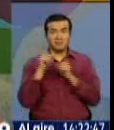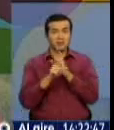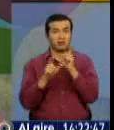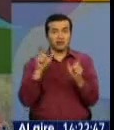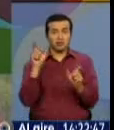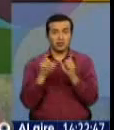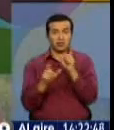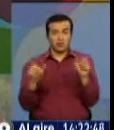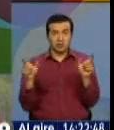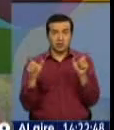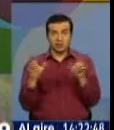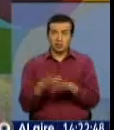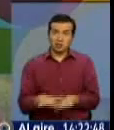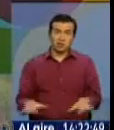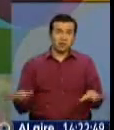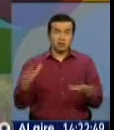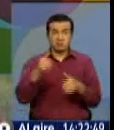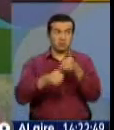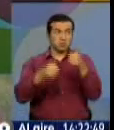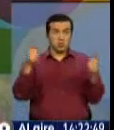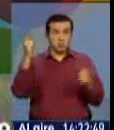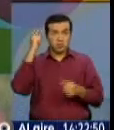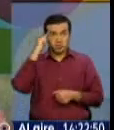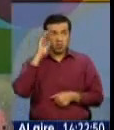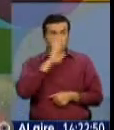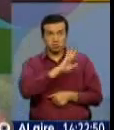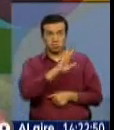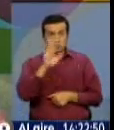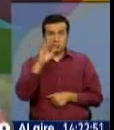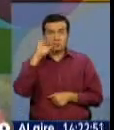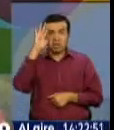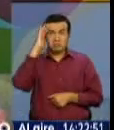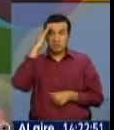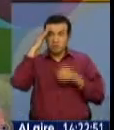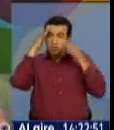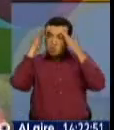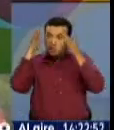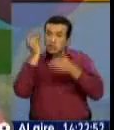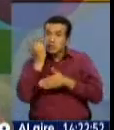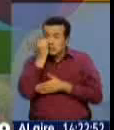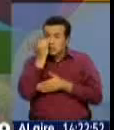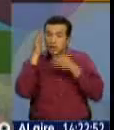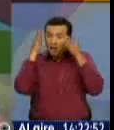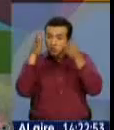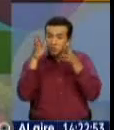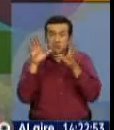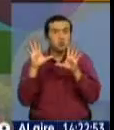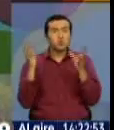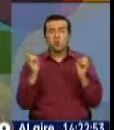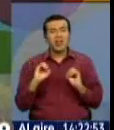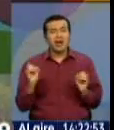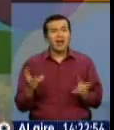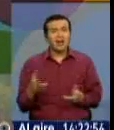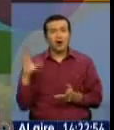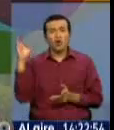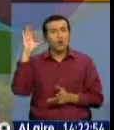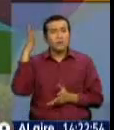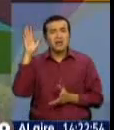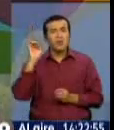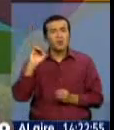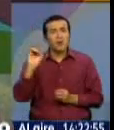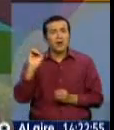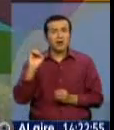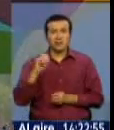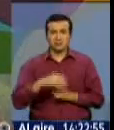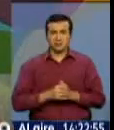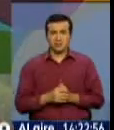personas allá en los altos mandos en el gobierno que se preocupen por empoderar y por sacar adelante y fortalecer